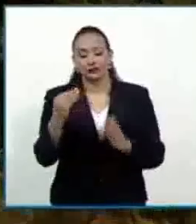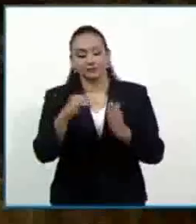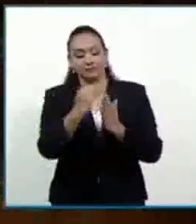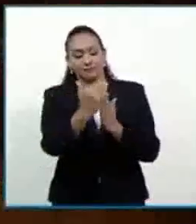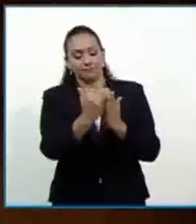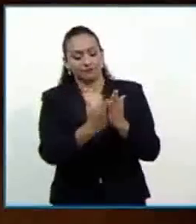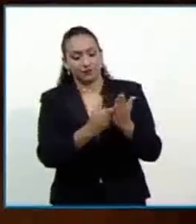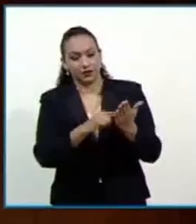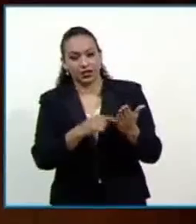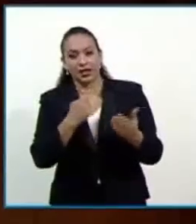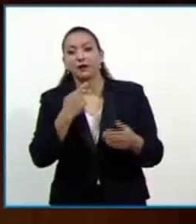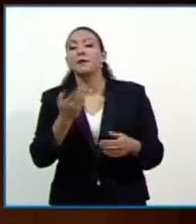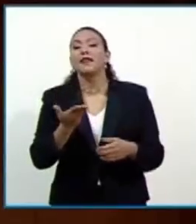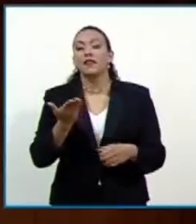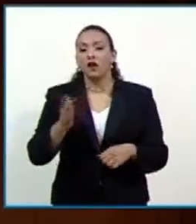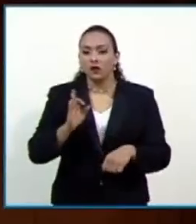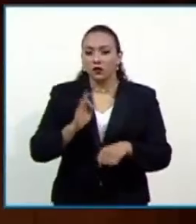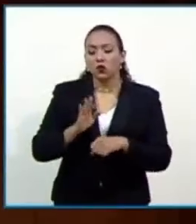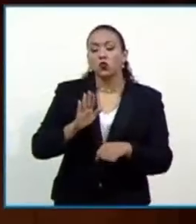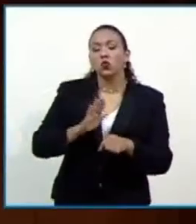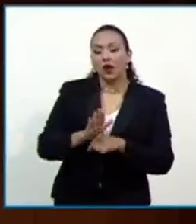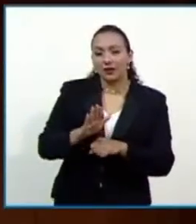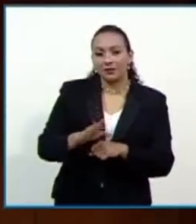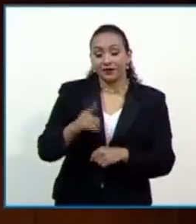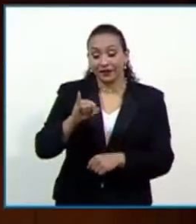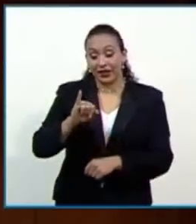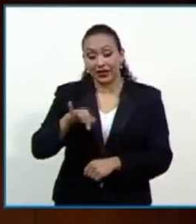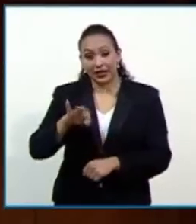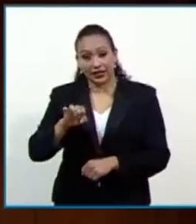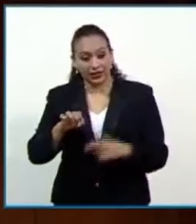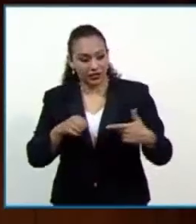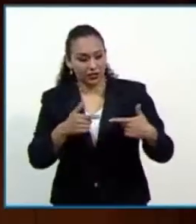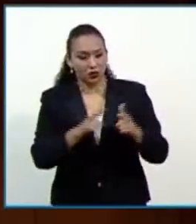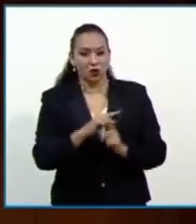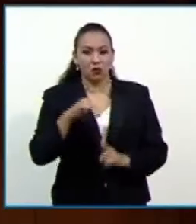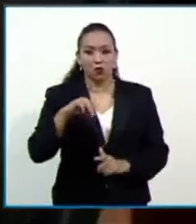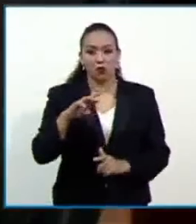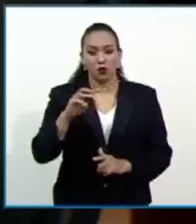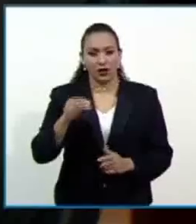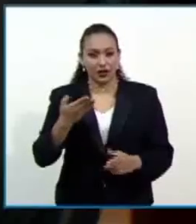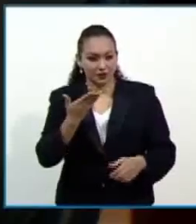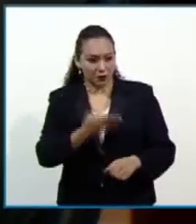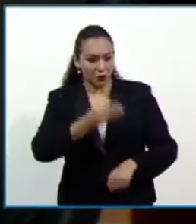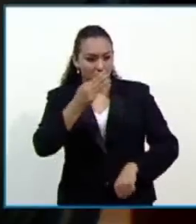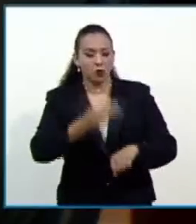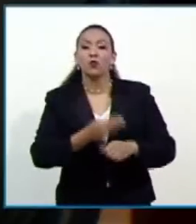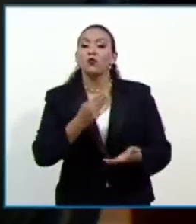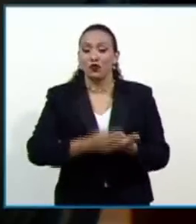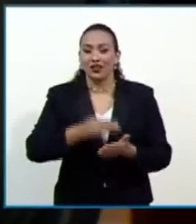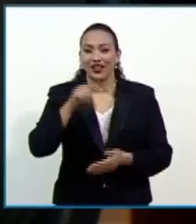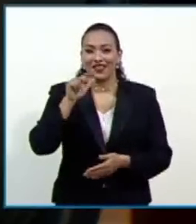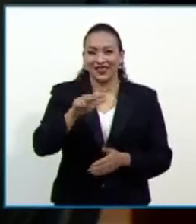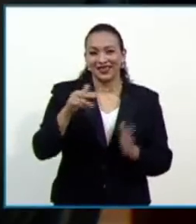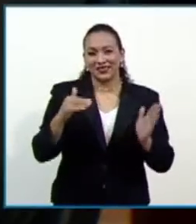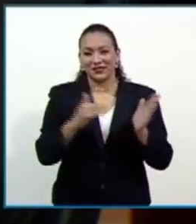apelación promovido por Morena en contra del acuerdo del INE, en el que le impuso una multa por